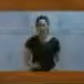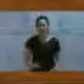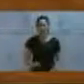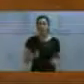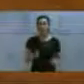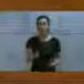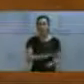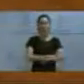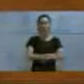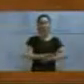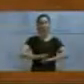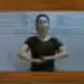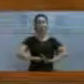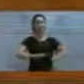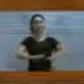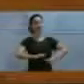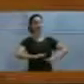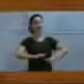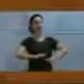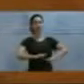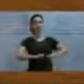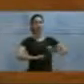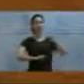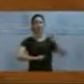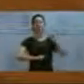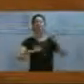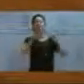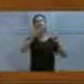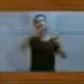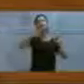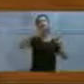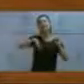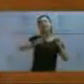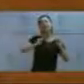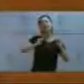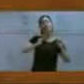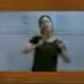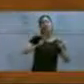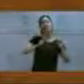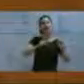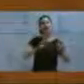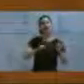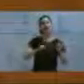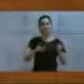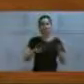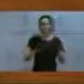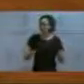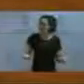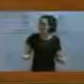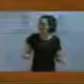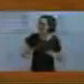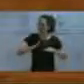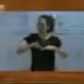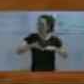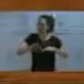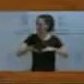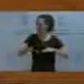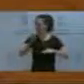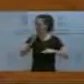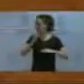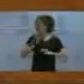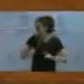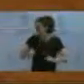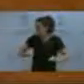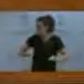el Gobierno puede interpretar quién es objeto de medalla y de reconocimiento en Asturias y que todos los demás nada podemos